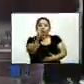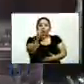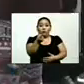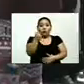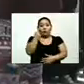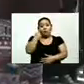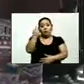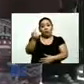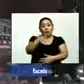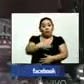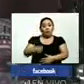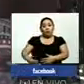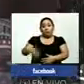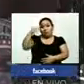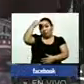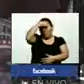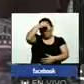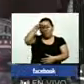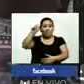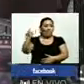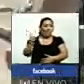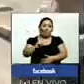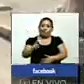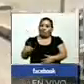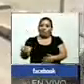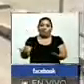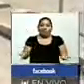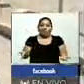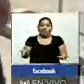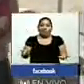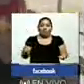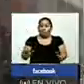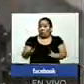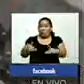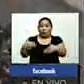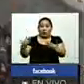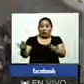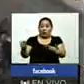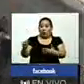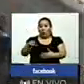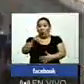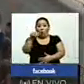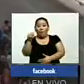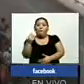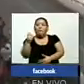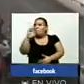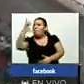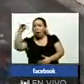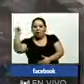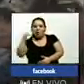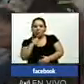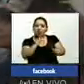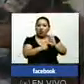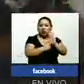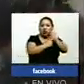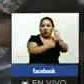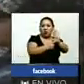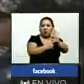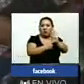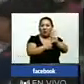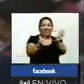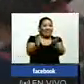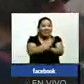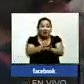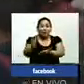Trump un retraso en humanismo, es decir, en ningún país nadie debería de ser, en ningún